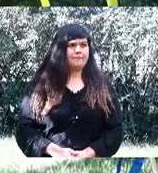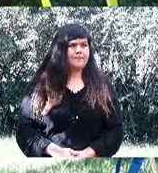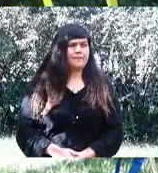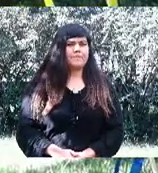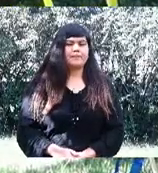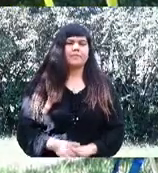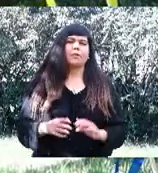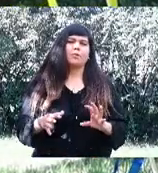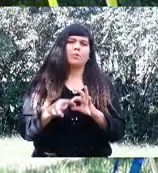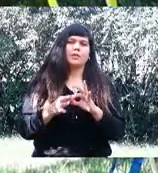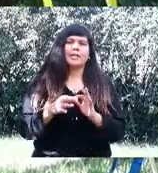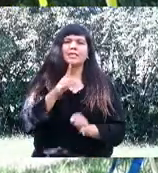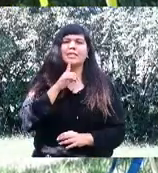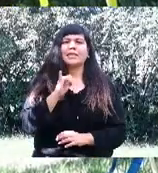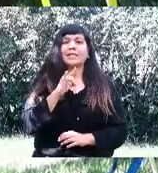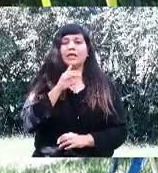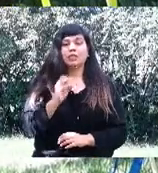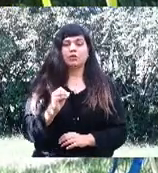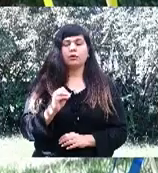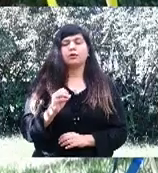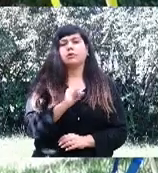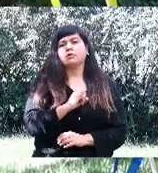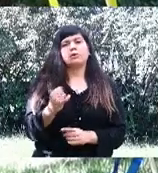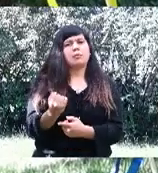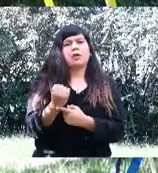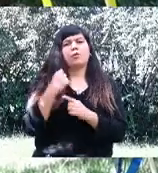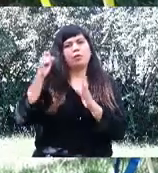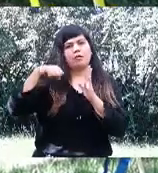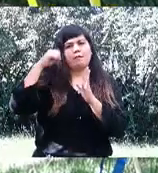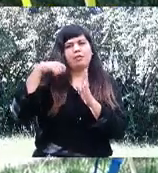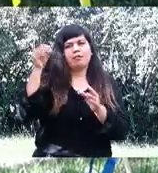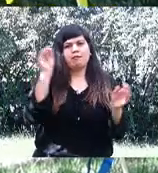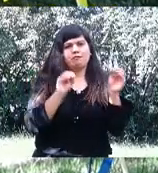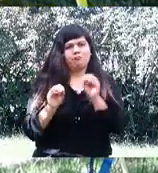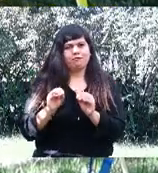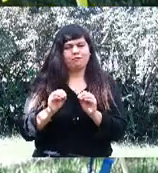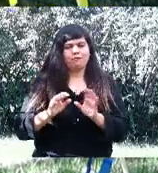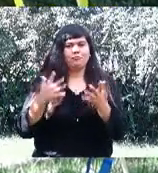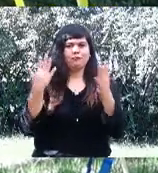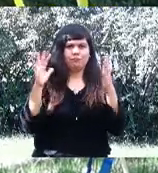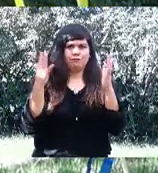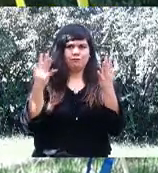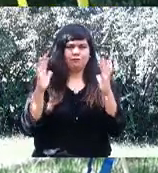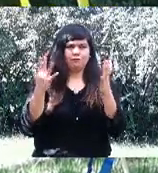le damos las gracias a Tito también que siempre nos ayuda con sus videos